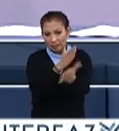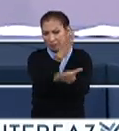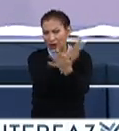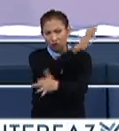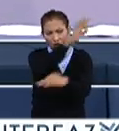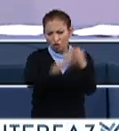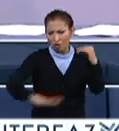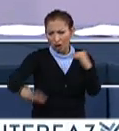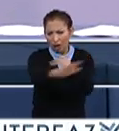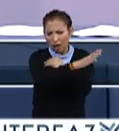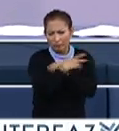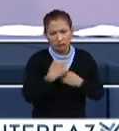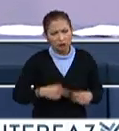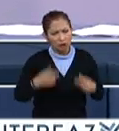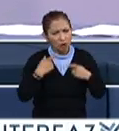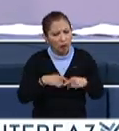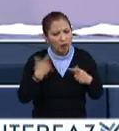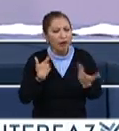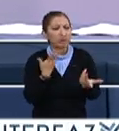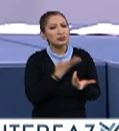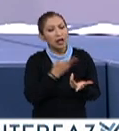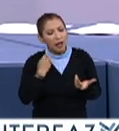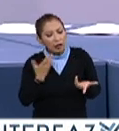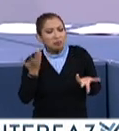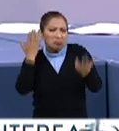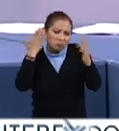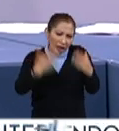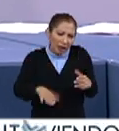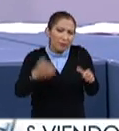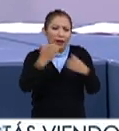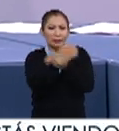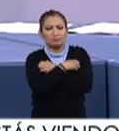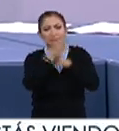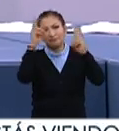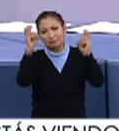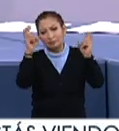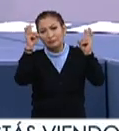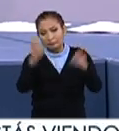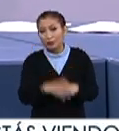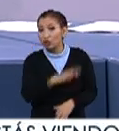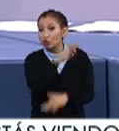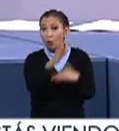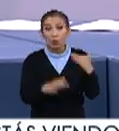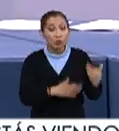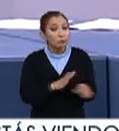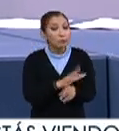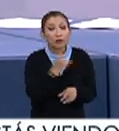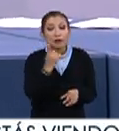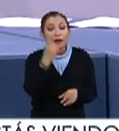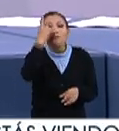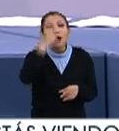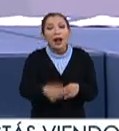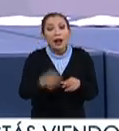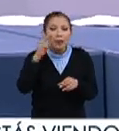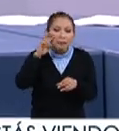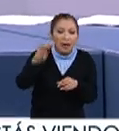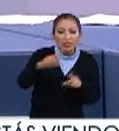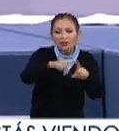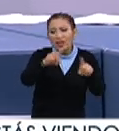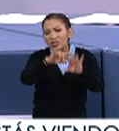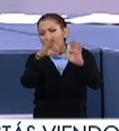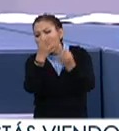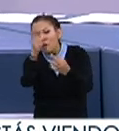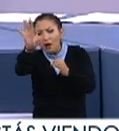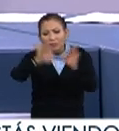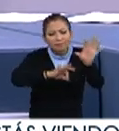de todos los sectores de la sociedad que tienen injerencia, por supuesto, en el sistema educativo. Todo esto para encontrar los diferentes